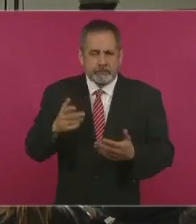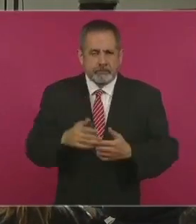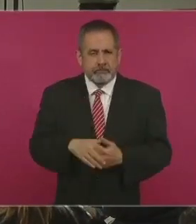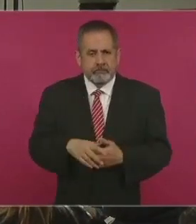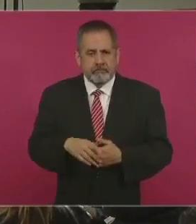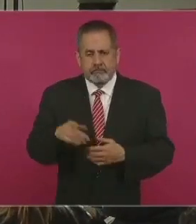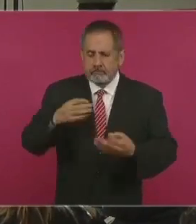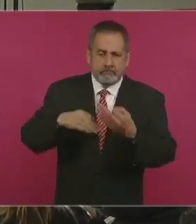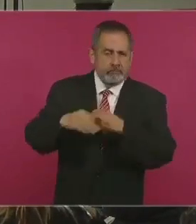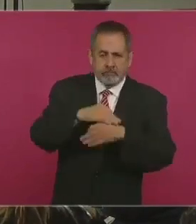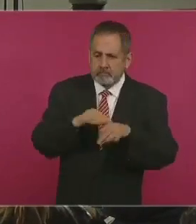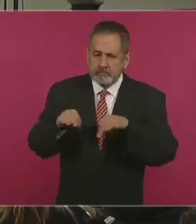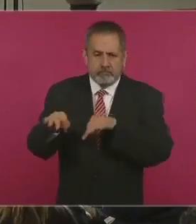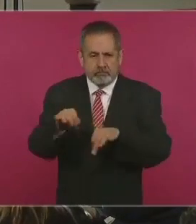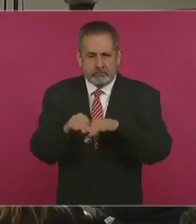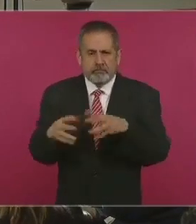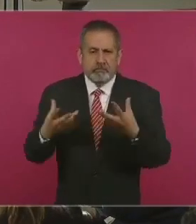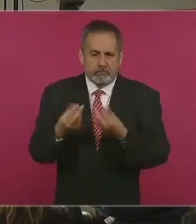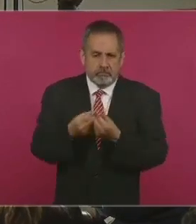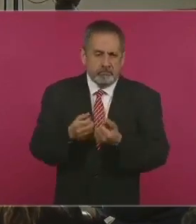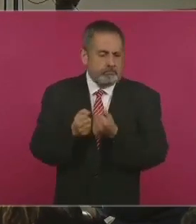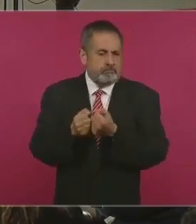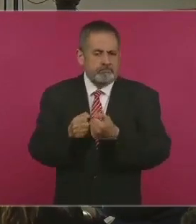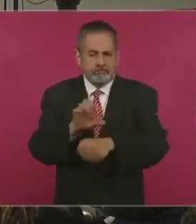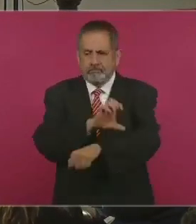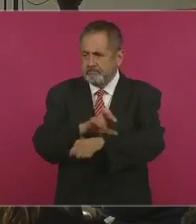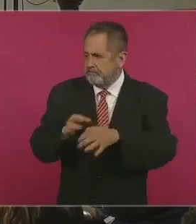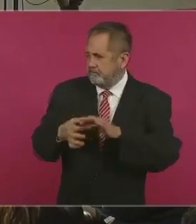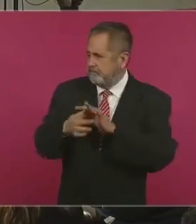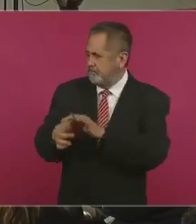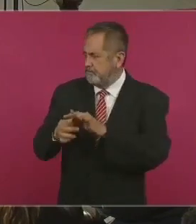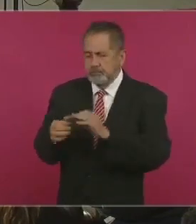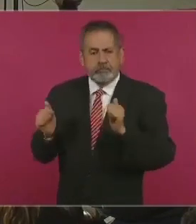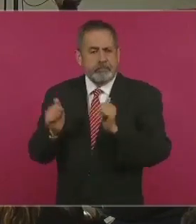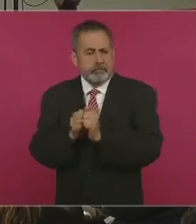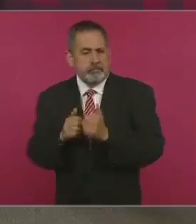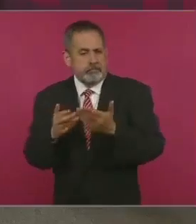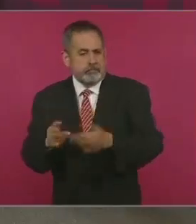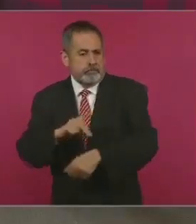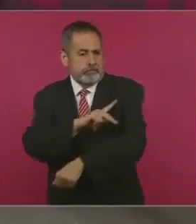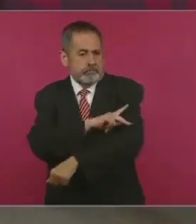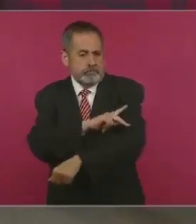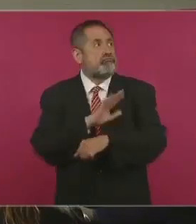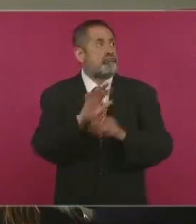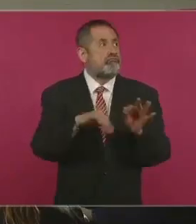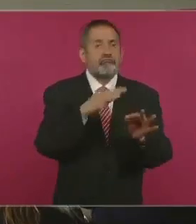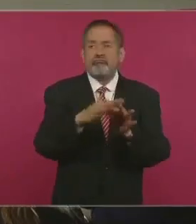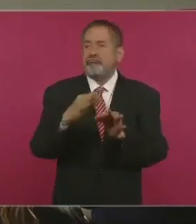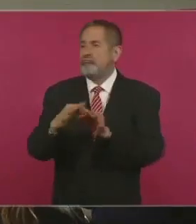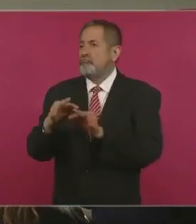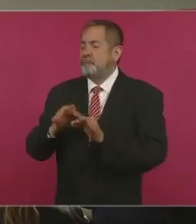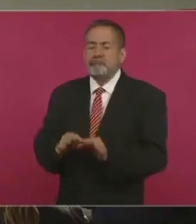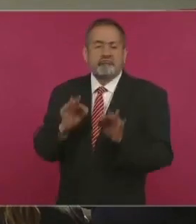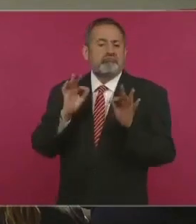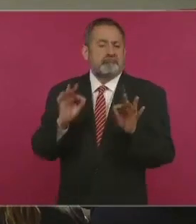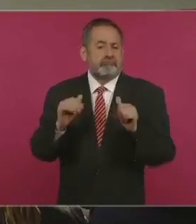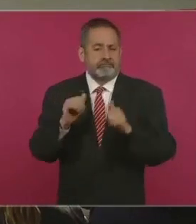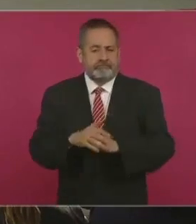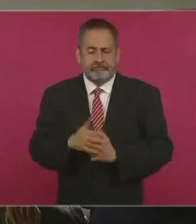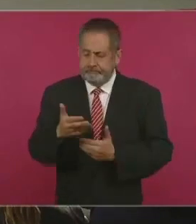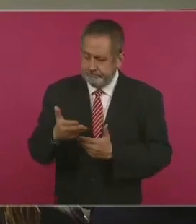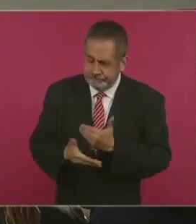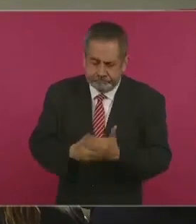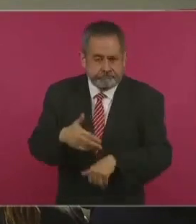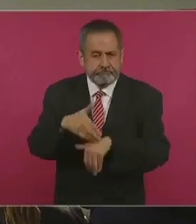estado trabajando de manera coordinada con Protección Civil. Durante la conferencia de